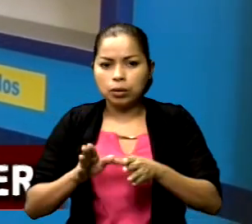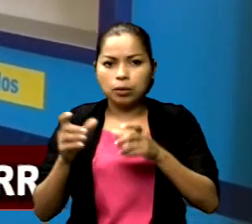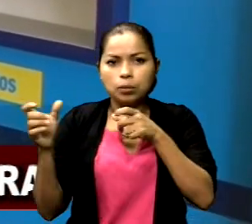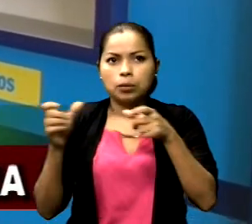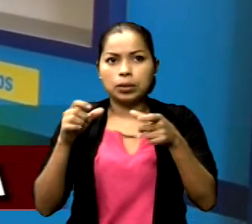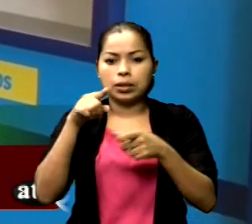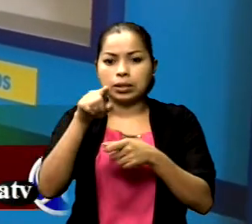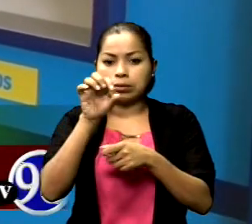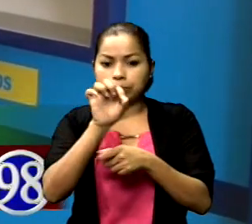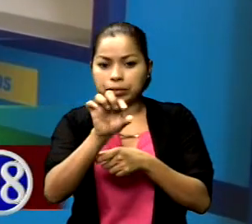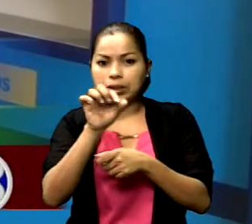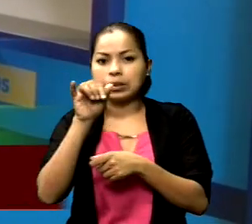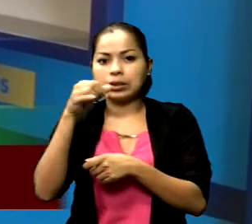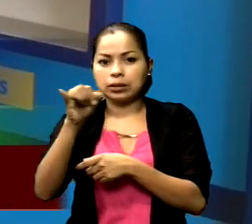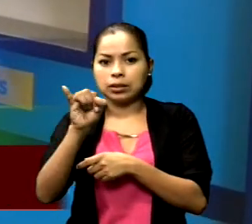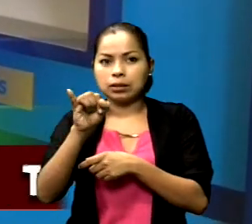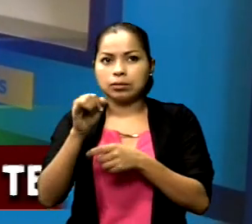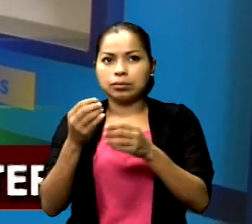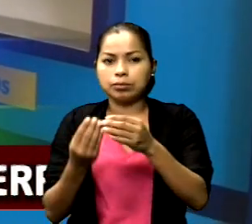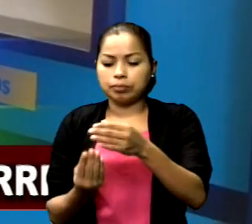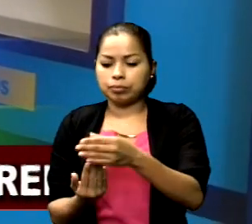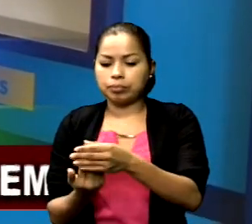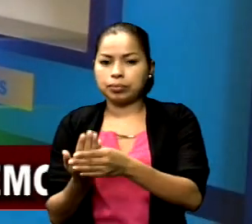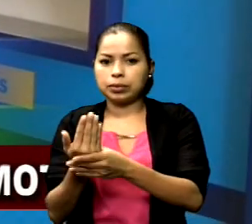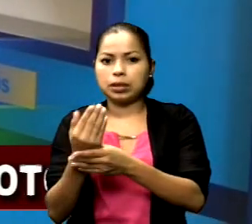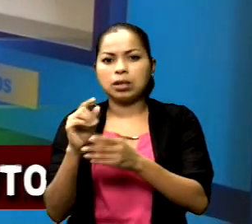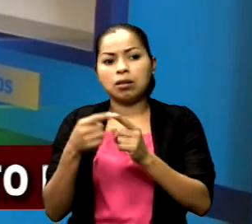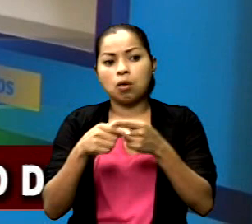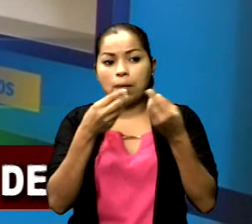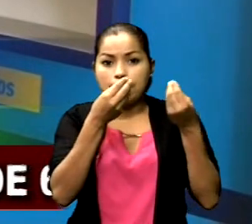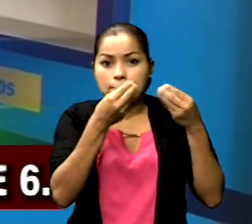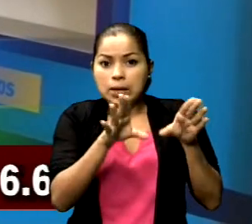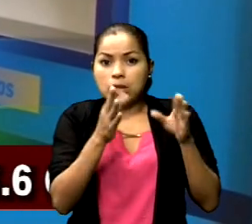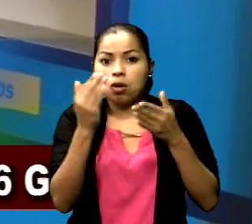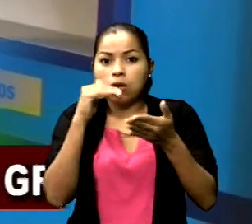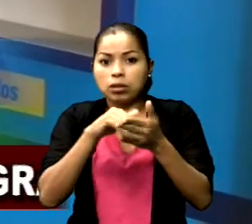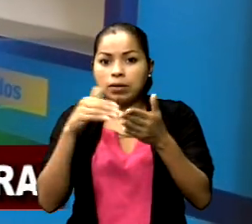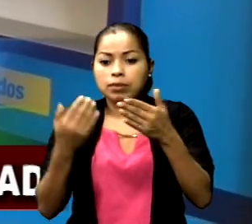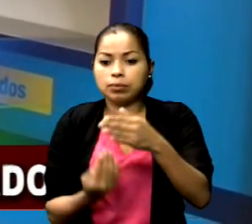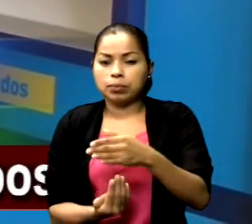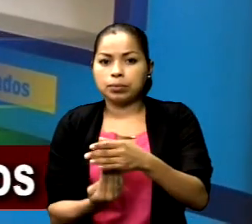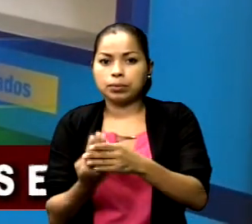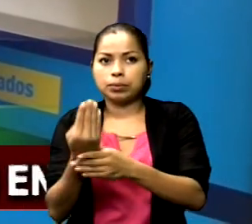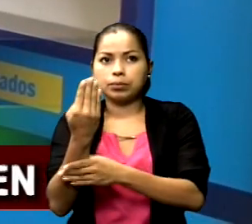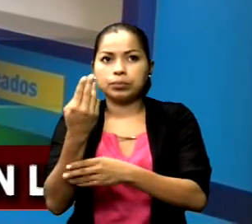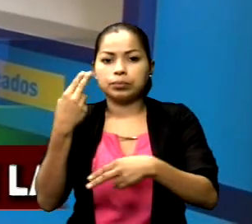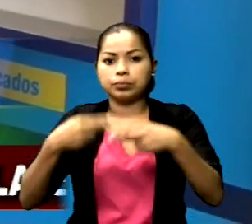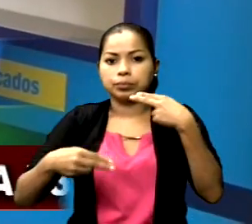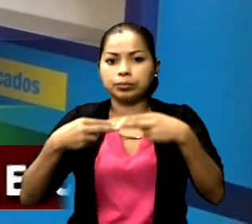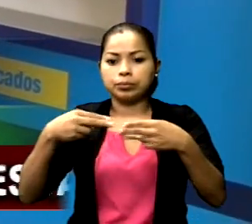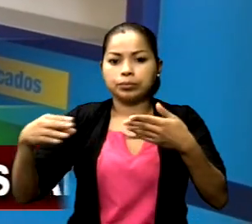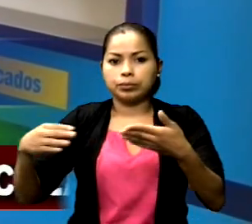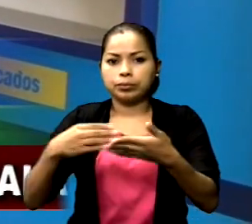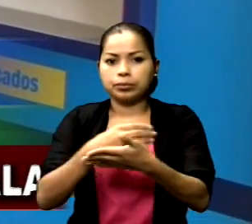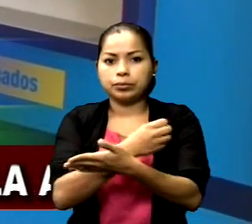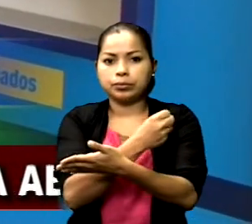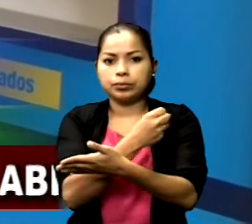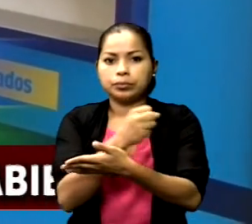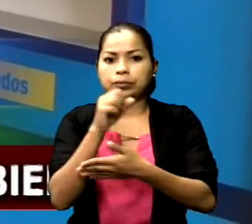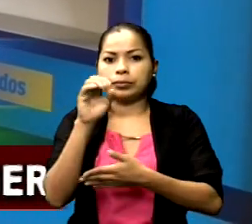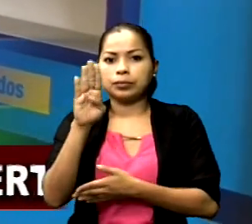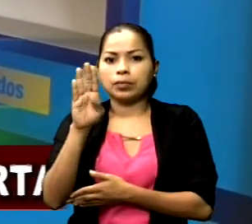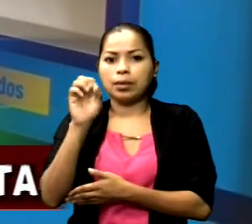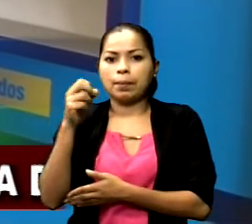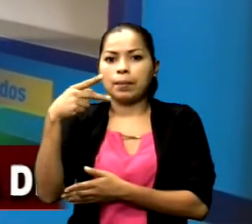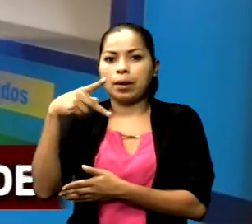sí, le da ahí, le da a generar la solicitud, ya sea renovación o por pérdida, inmediatamente ingresa el número, el código de BAMPRO, el